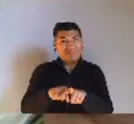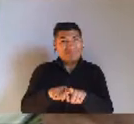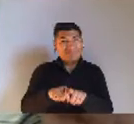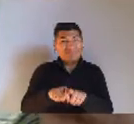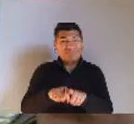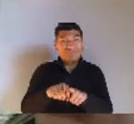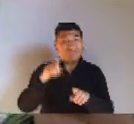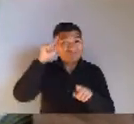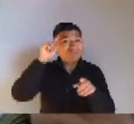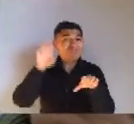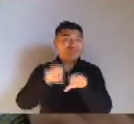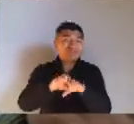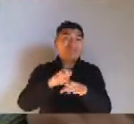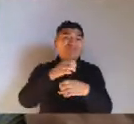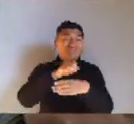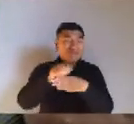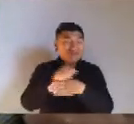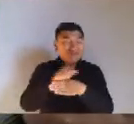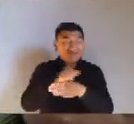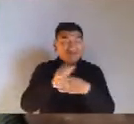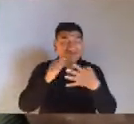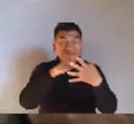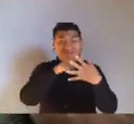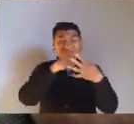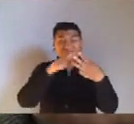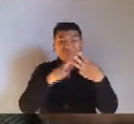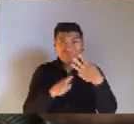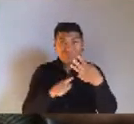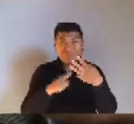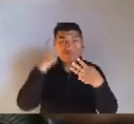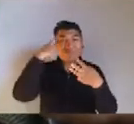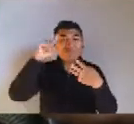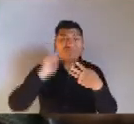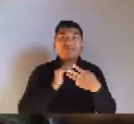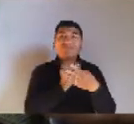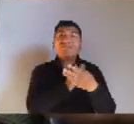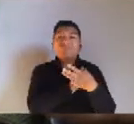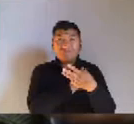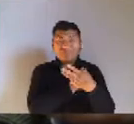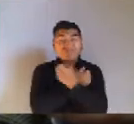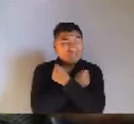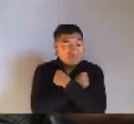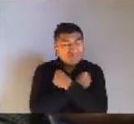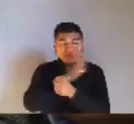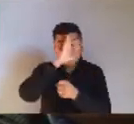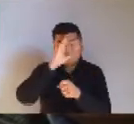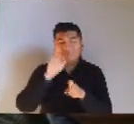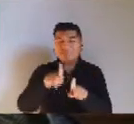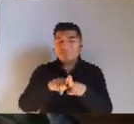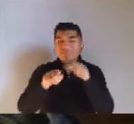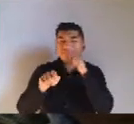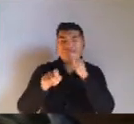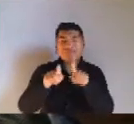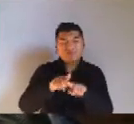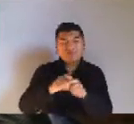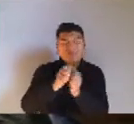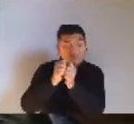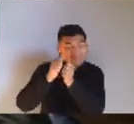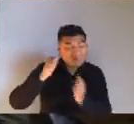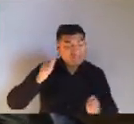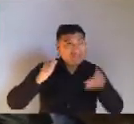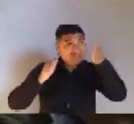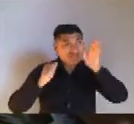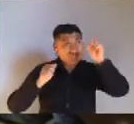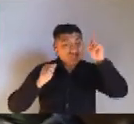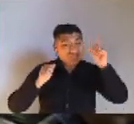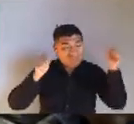de acuerdo de poner en práctica estos tres criterios para que nuestros amados hermanos que se han alejado de Dios vuelvan